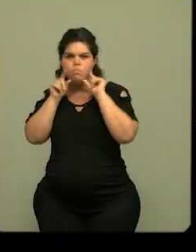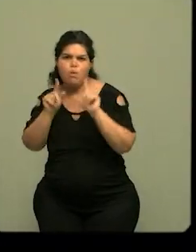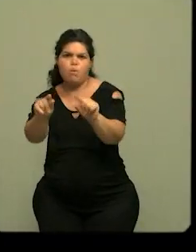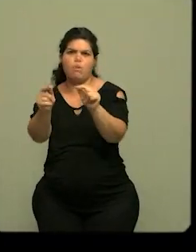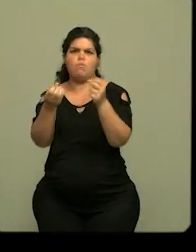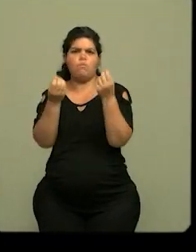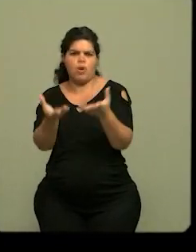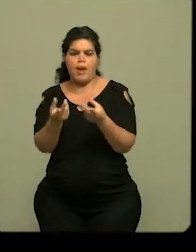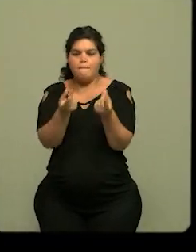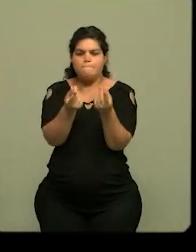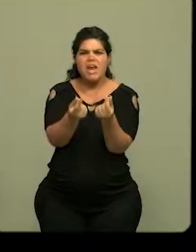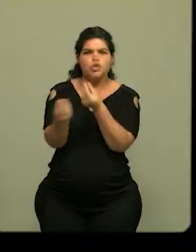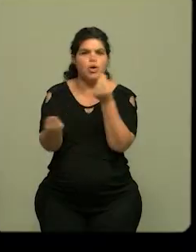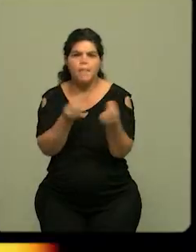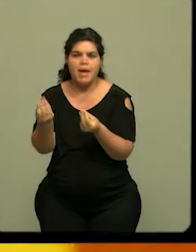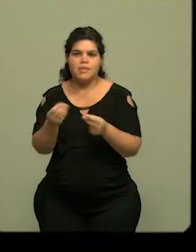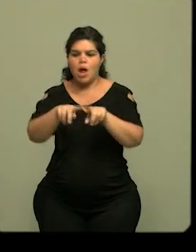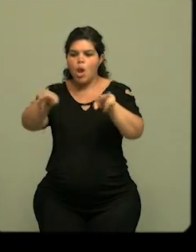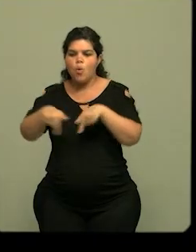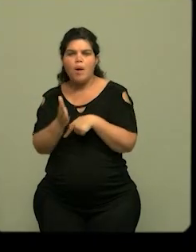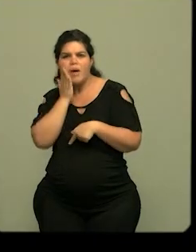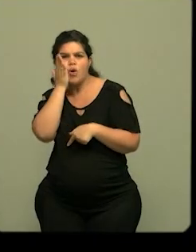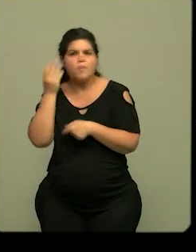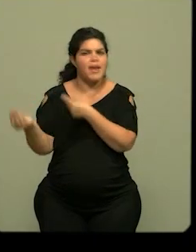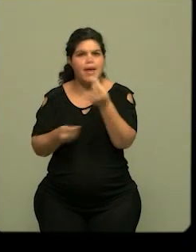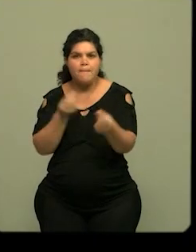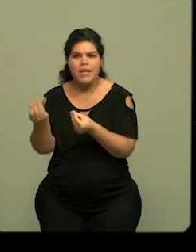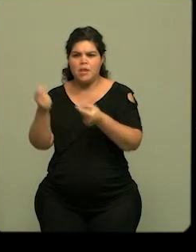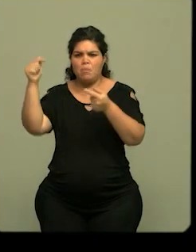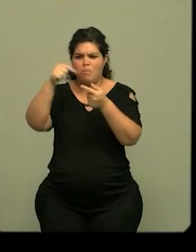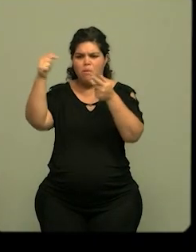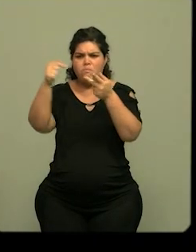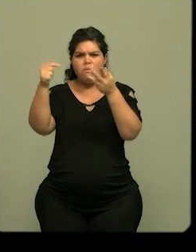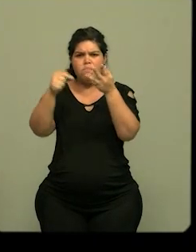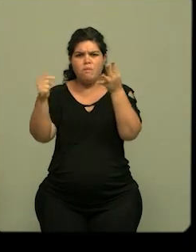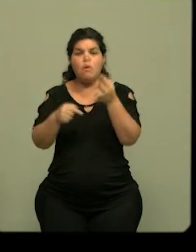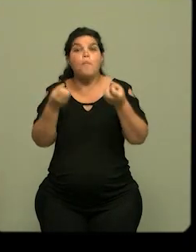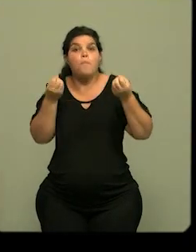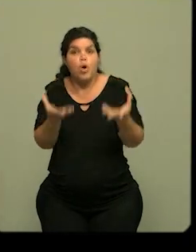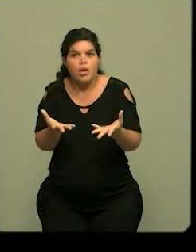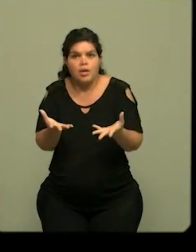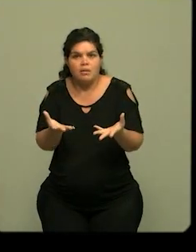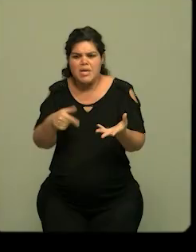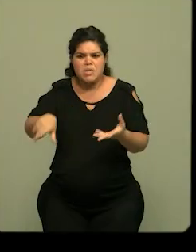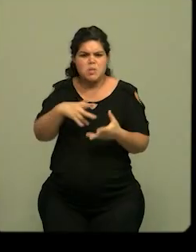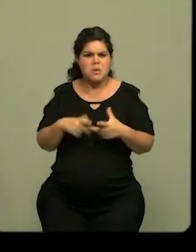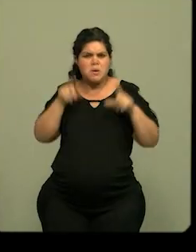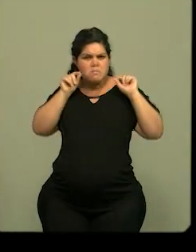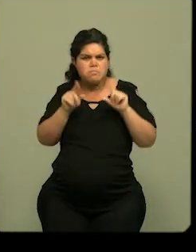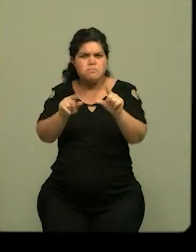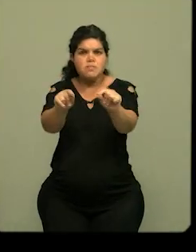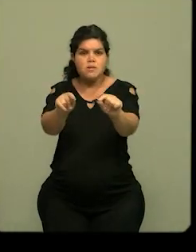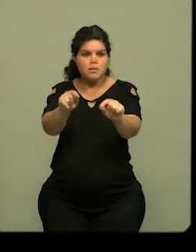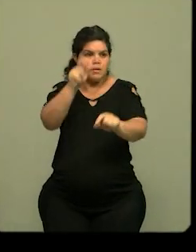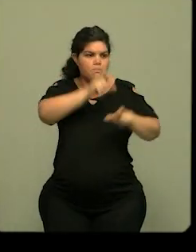con la demanda habitacional. Entonces, obviamente el turismo tiene que pensar en la comunidad local y cómo lo gestiona con la comunidad